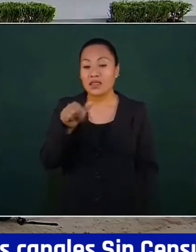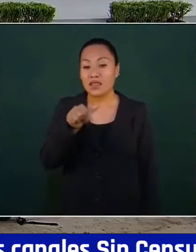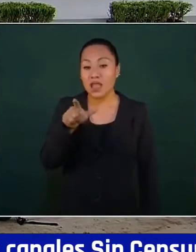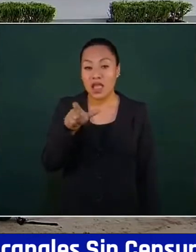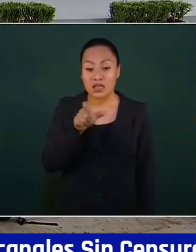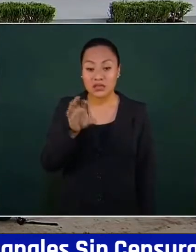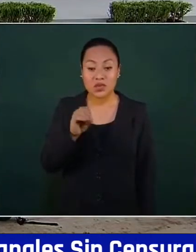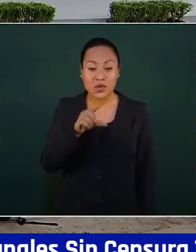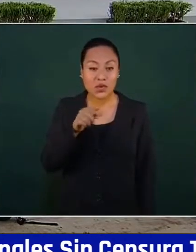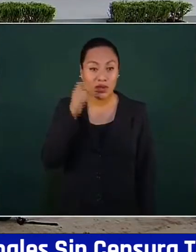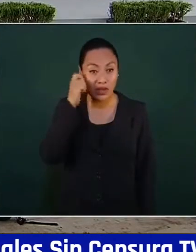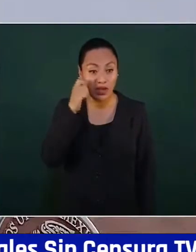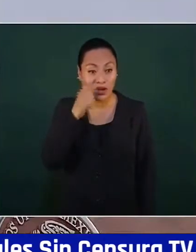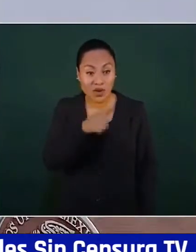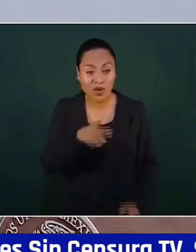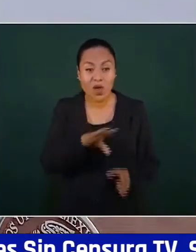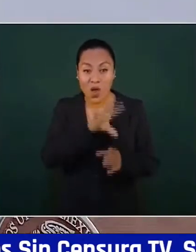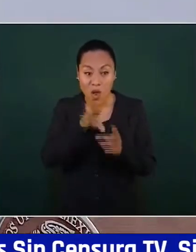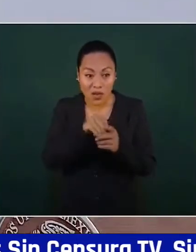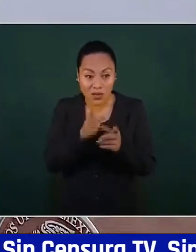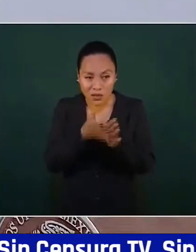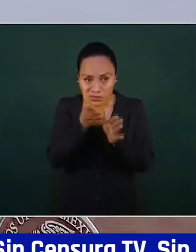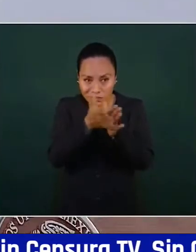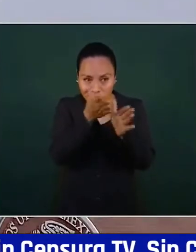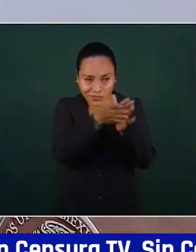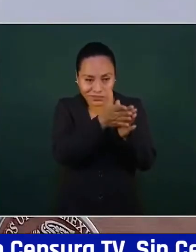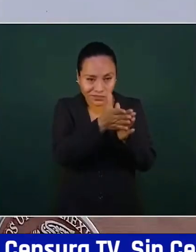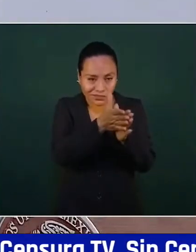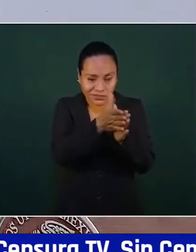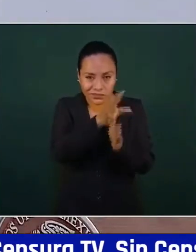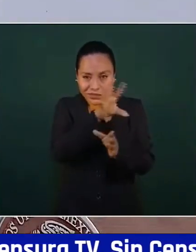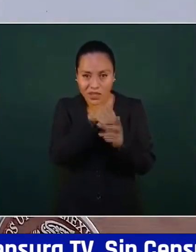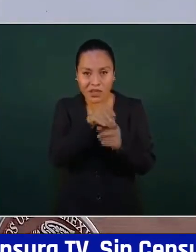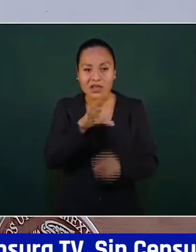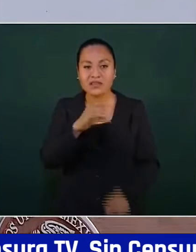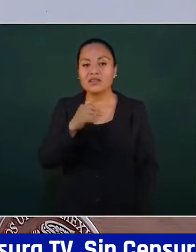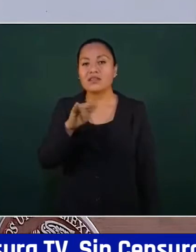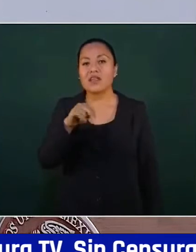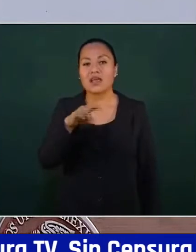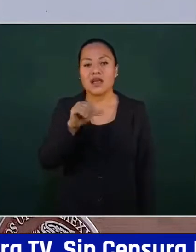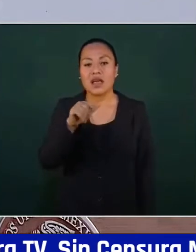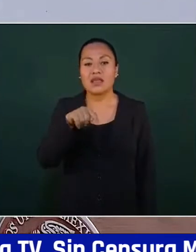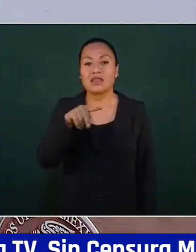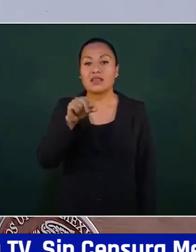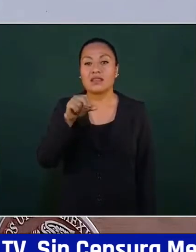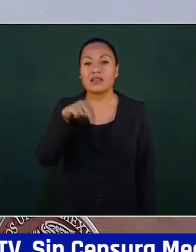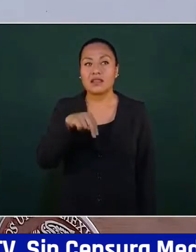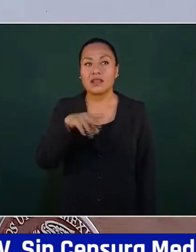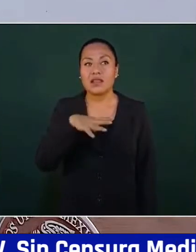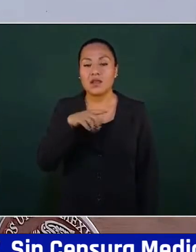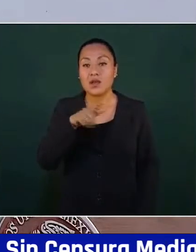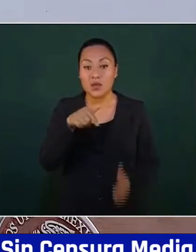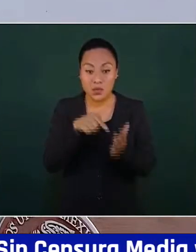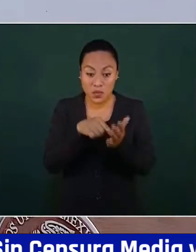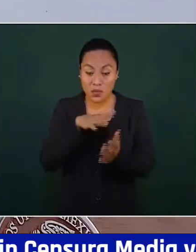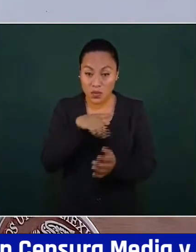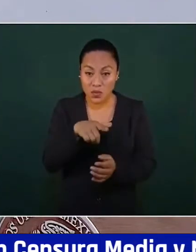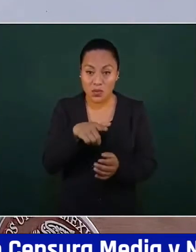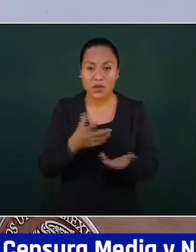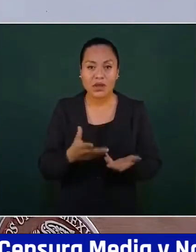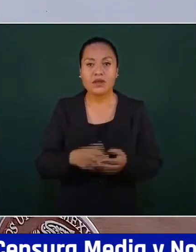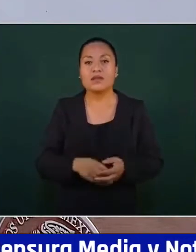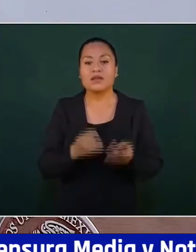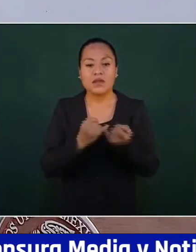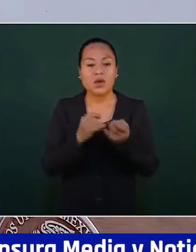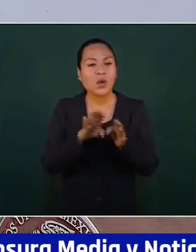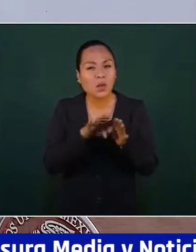esas restauraciones complejas. Otro, Sinacantán, esto es un muy buen ejemplo de cómo se